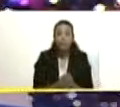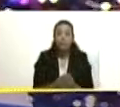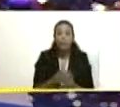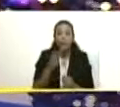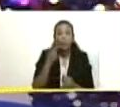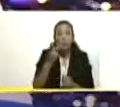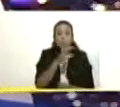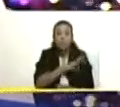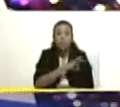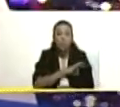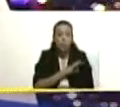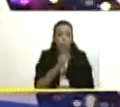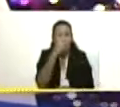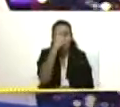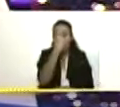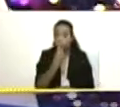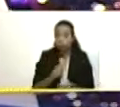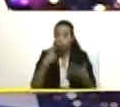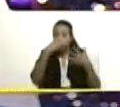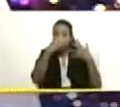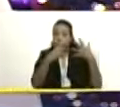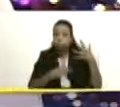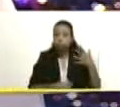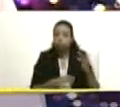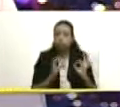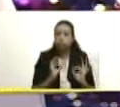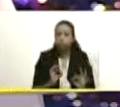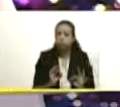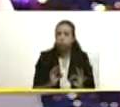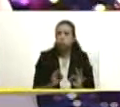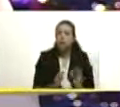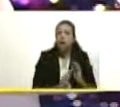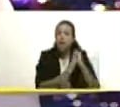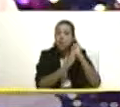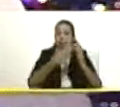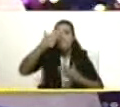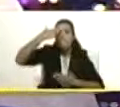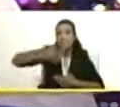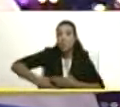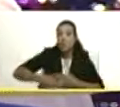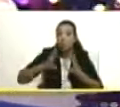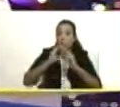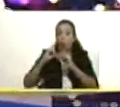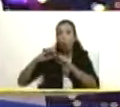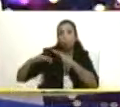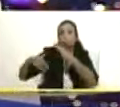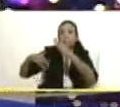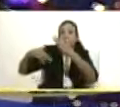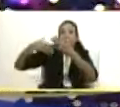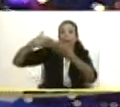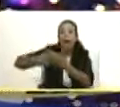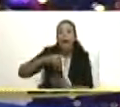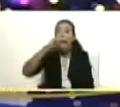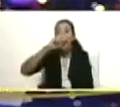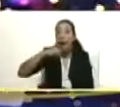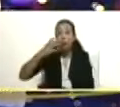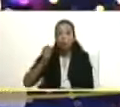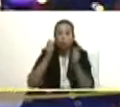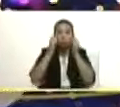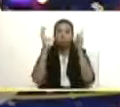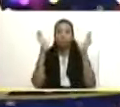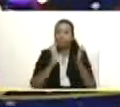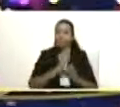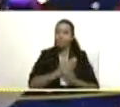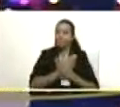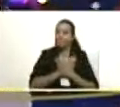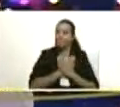político, social, sin lugar a dudas, líder militar de toda una generación, admirado y querido